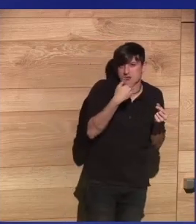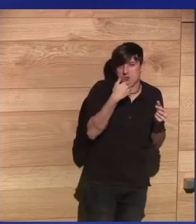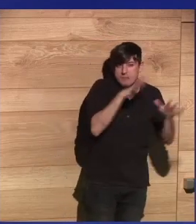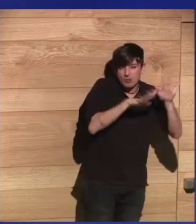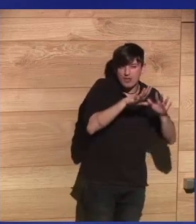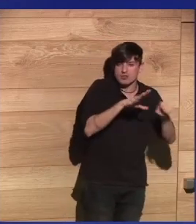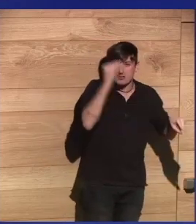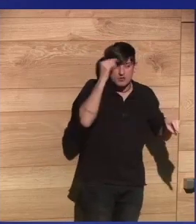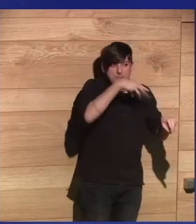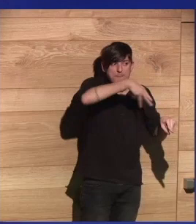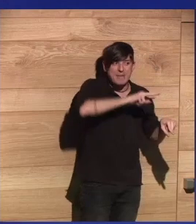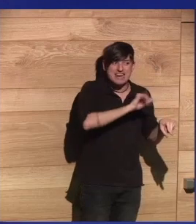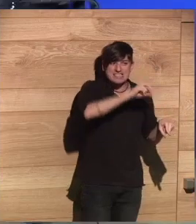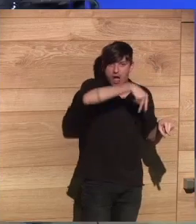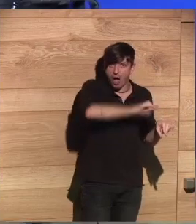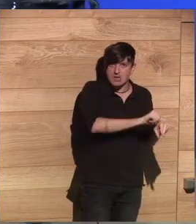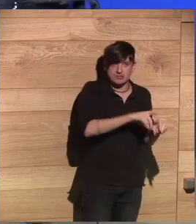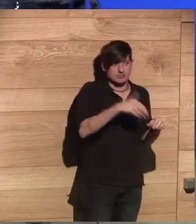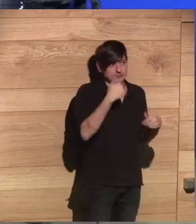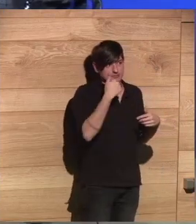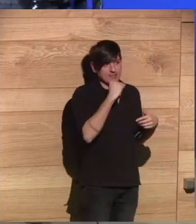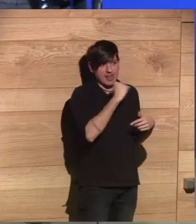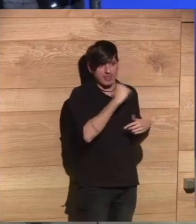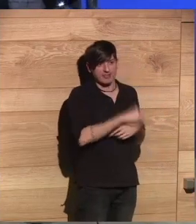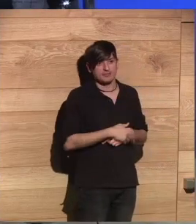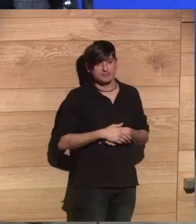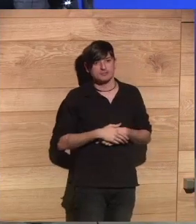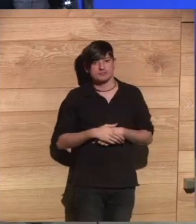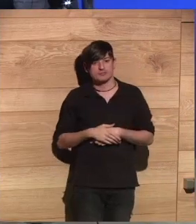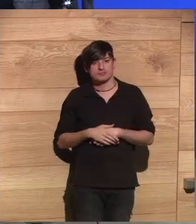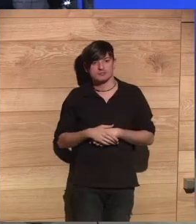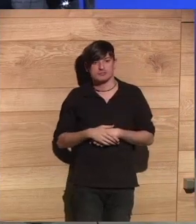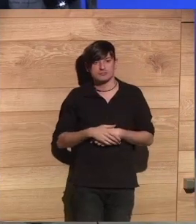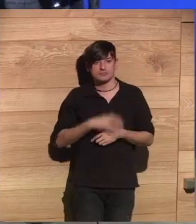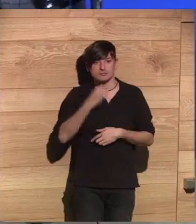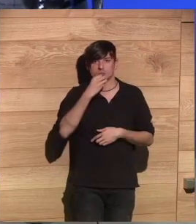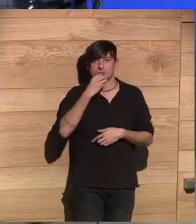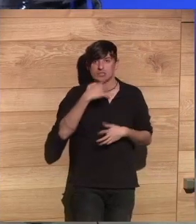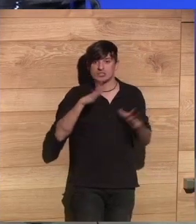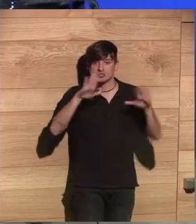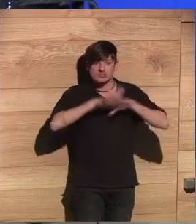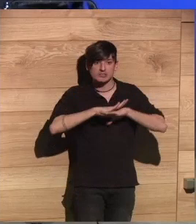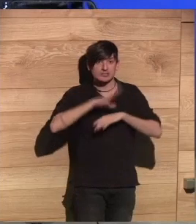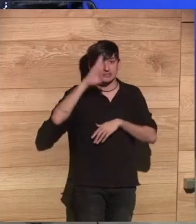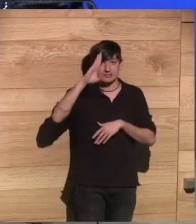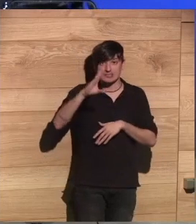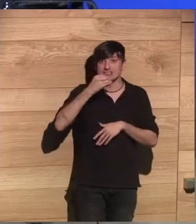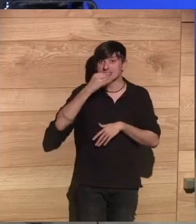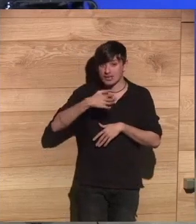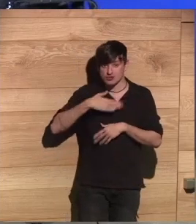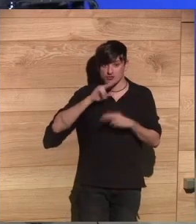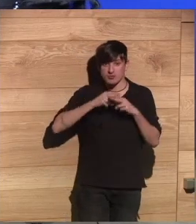Marina lo tiene. De nada. Sí, aquí. ¿Qué tal? Buenas noches. Sí, aquí. Vale. ¿Qué tal? Mi nombre es Luis,